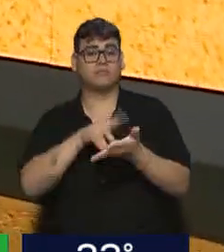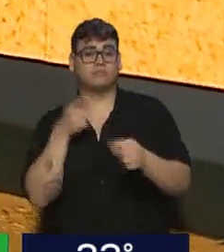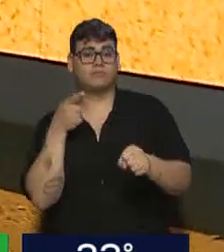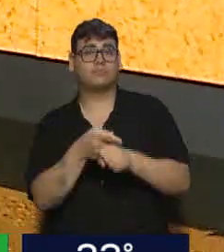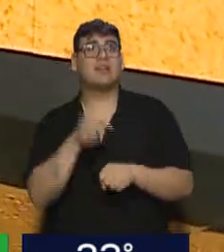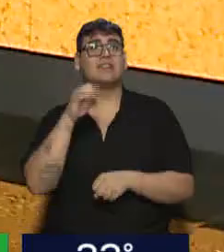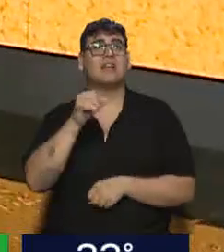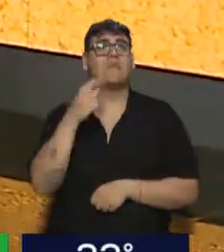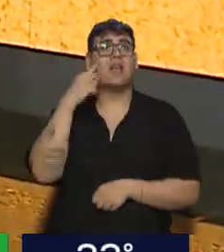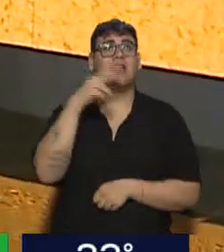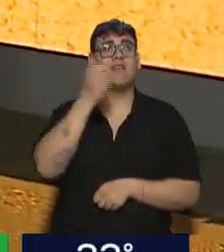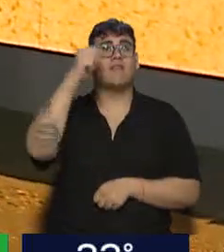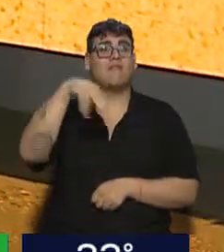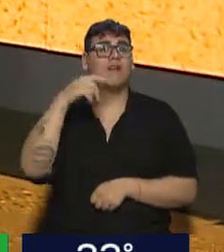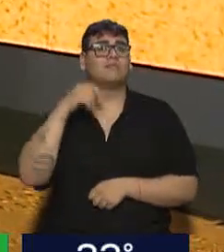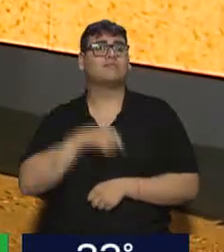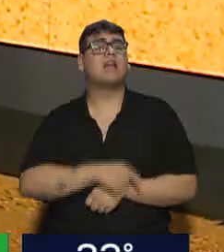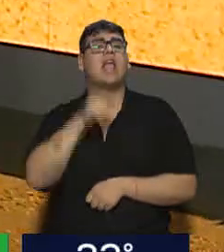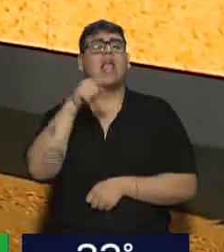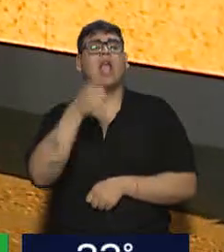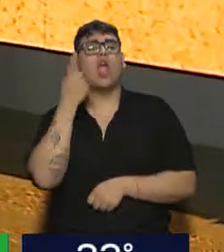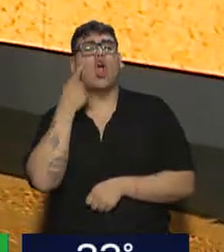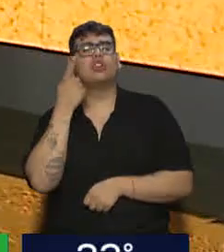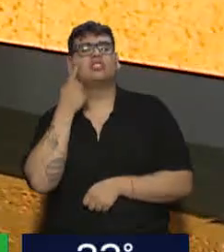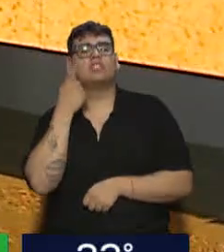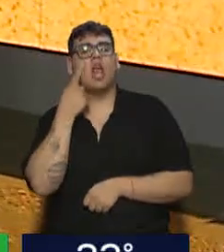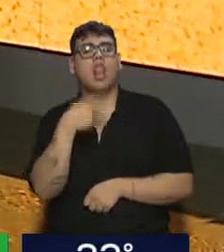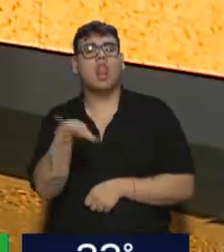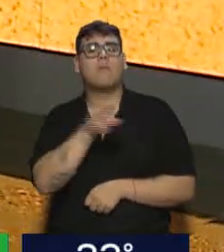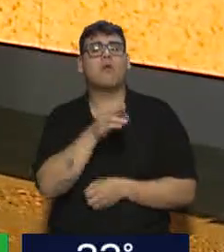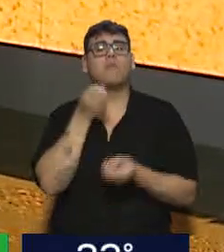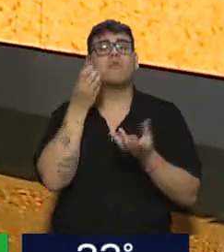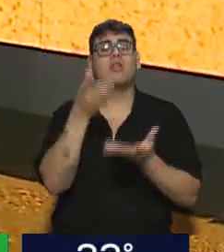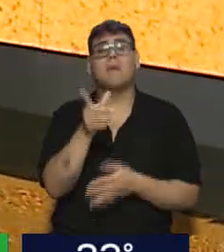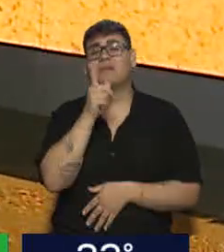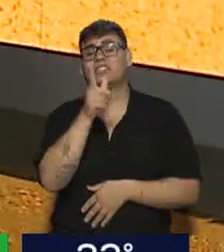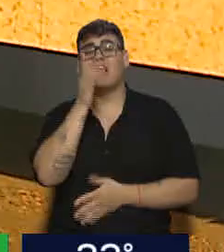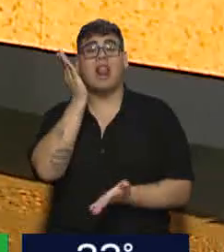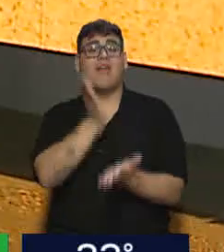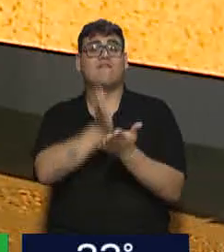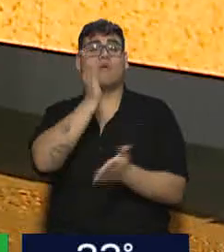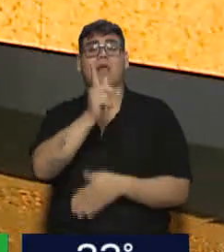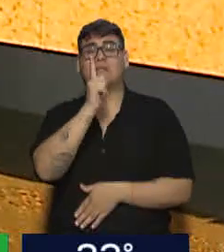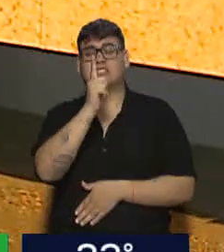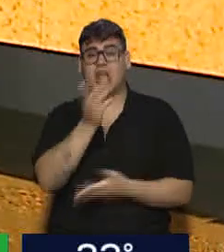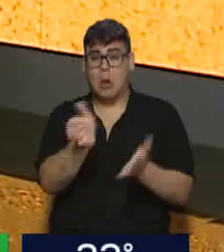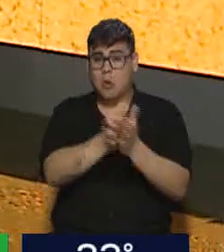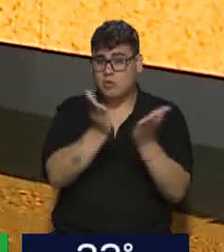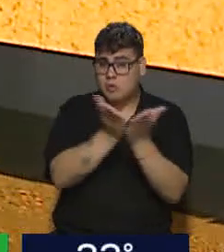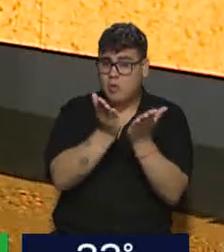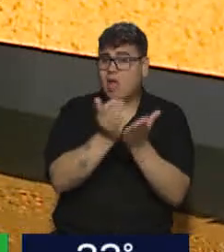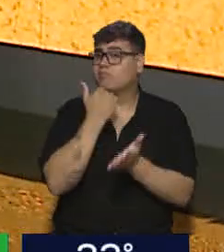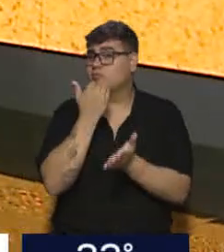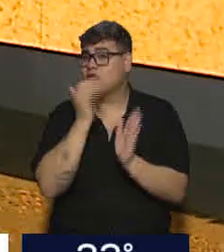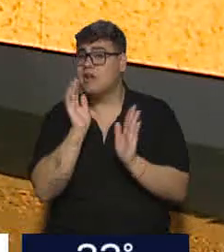Gabriel Juárez conocía a malén por la facultad e no está claro si estudiaban juntos Pero sí había